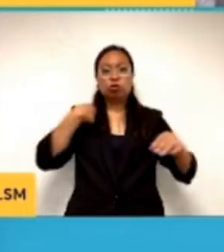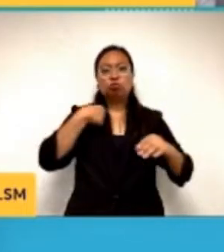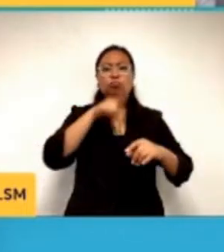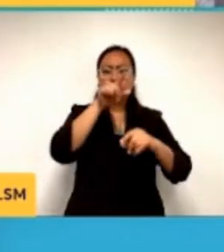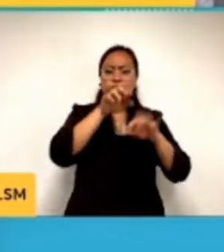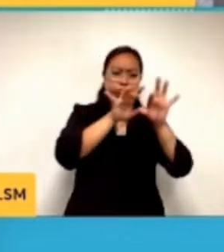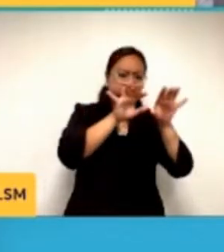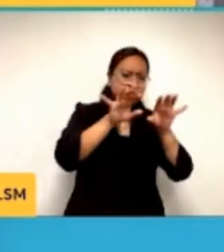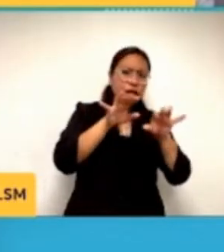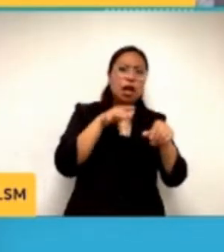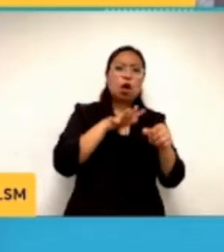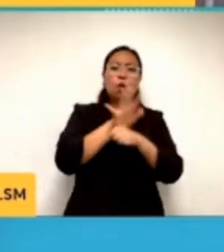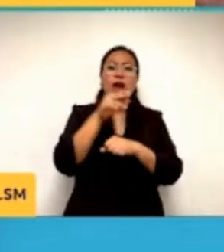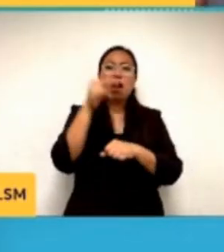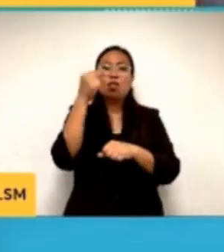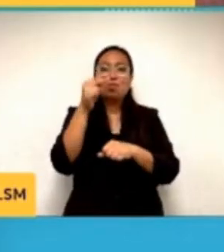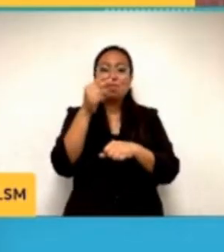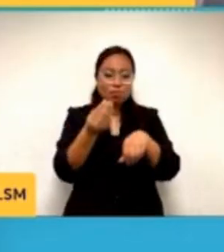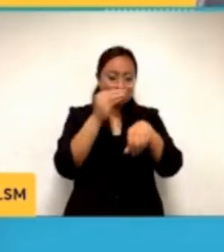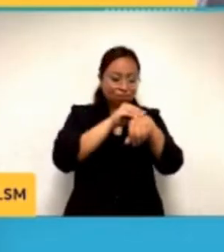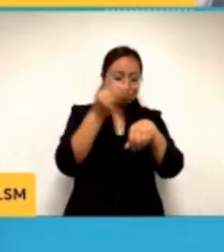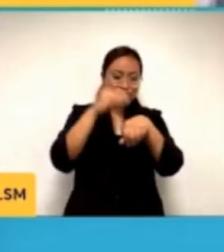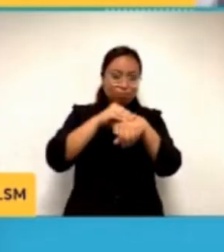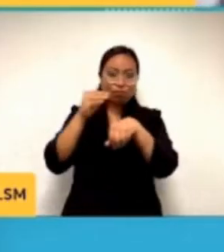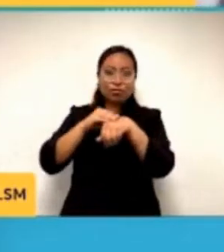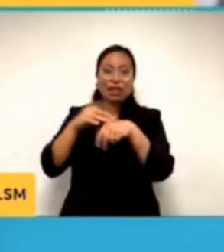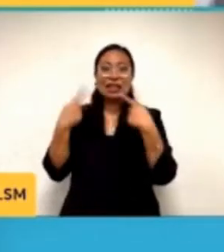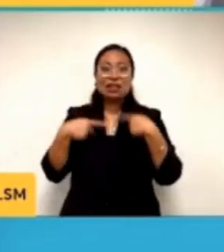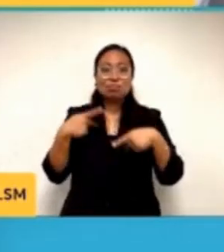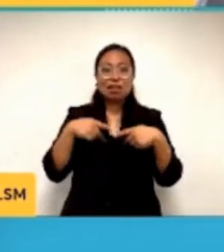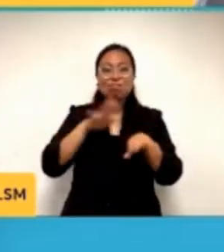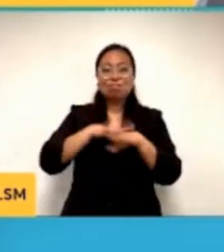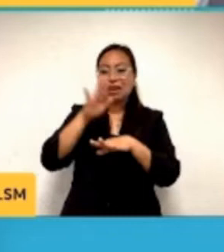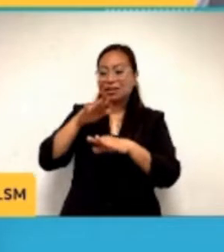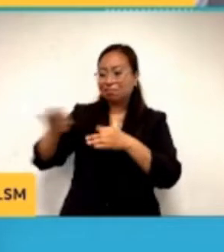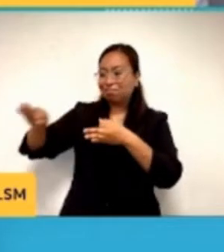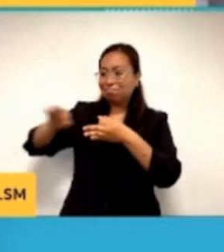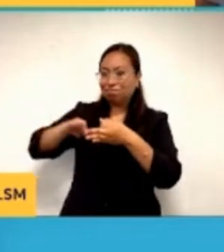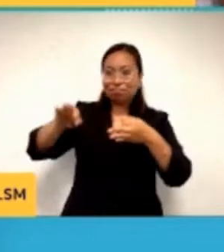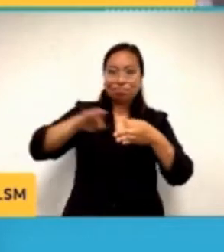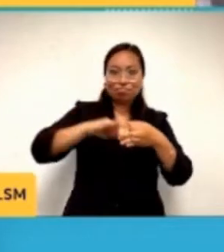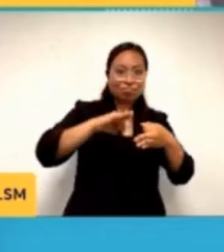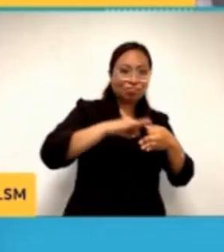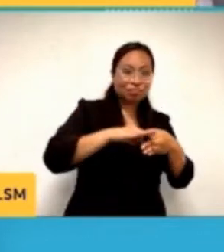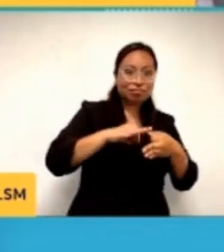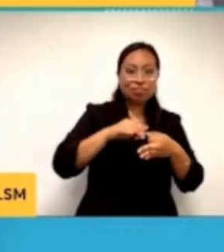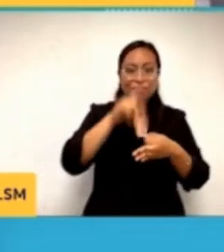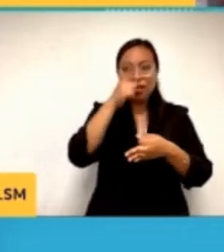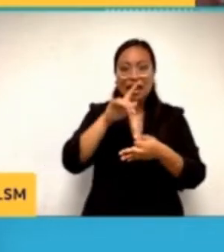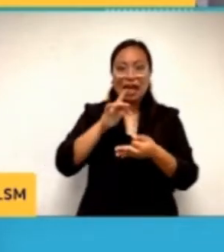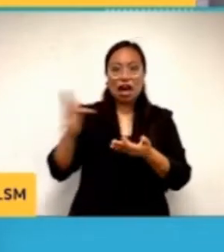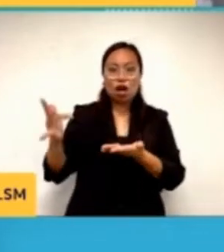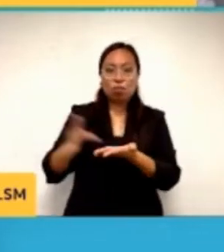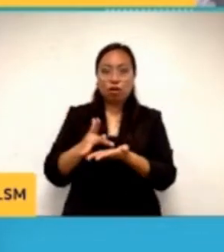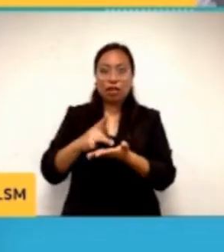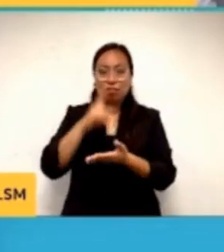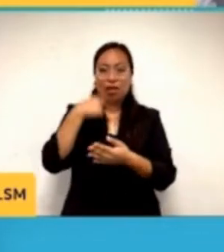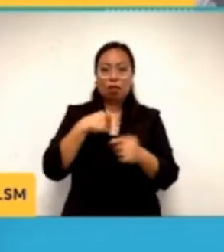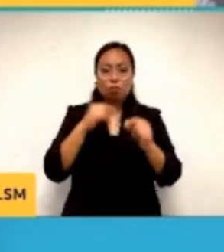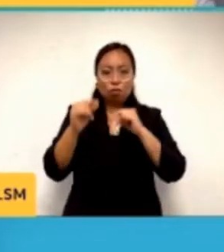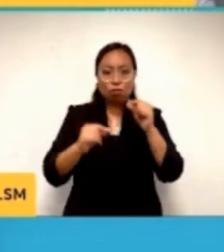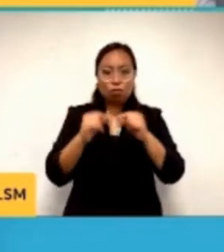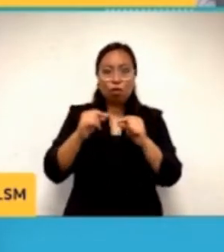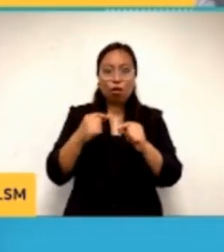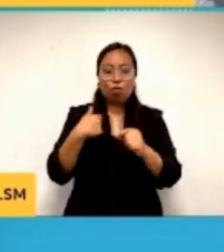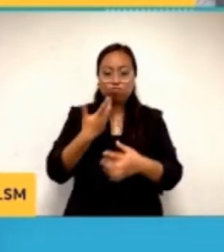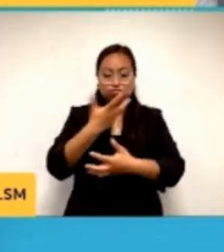los nombres de las personas según qué tan cerca están de tu propósito o qué tan lejos. Es decir, qué tanta influencia